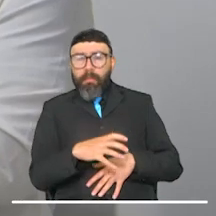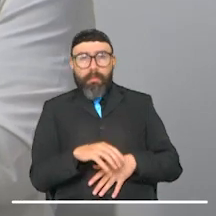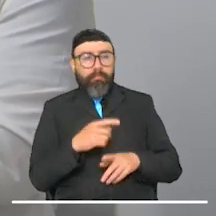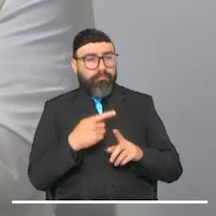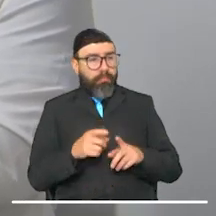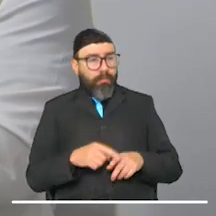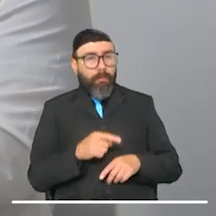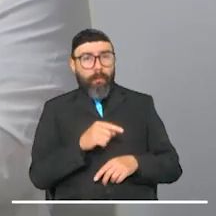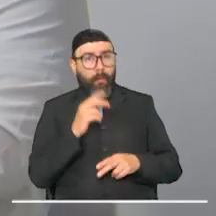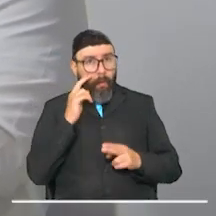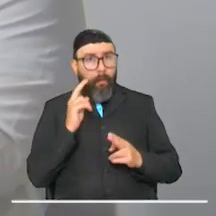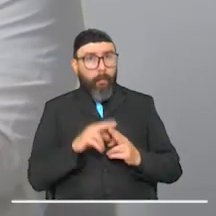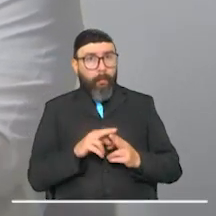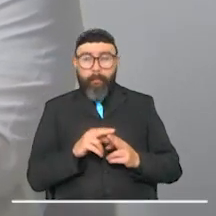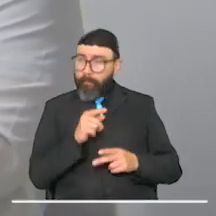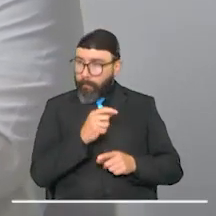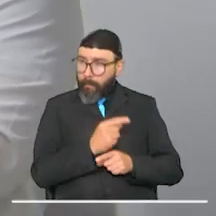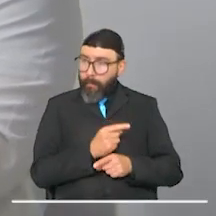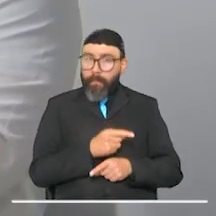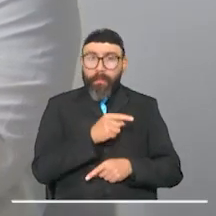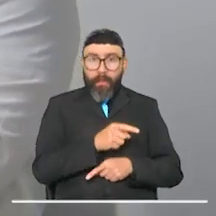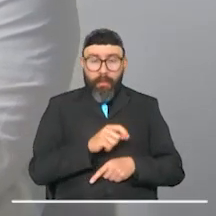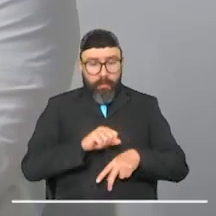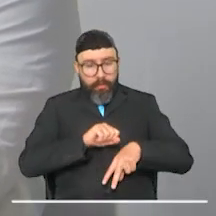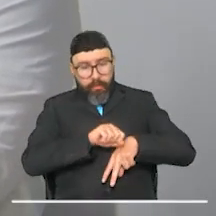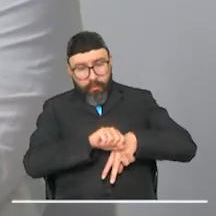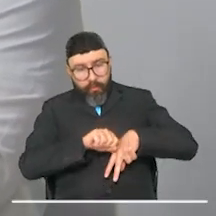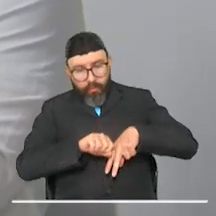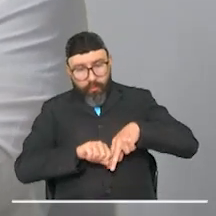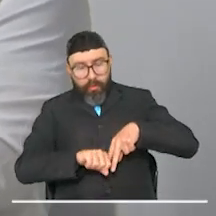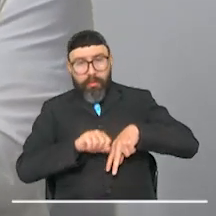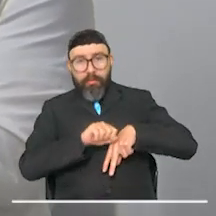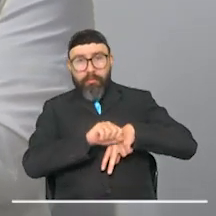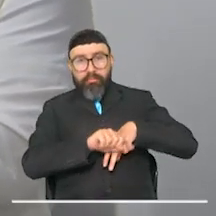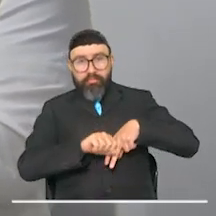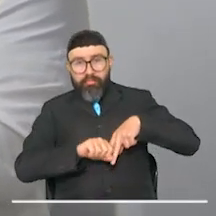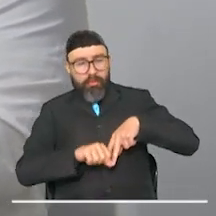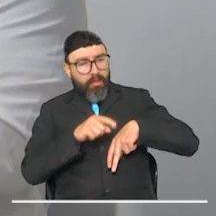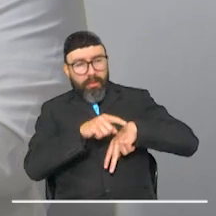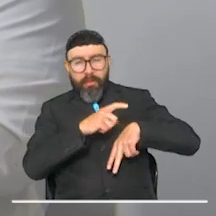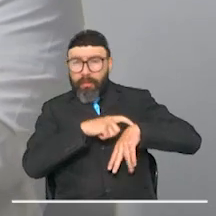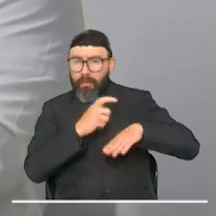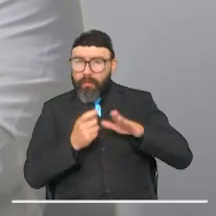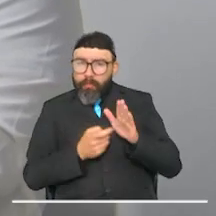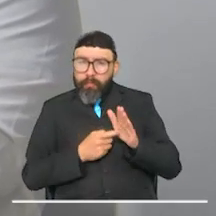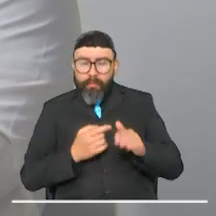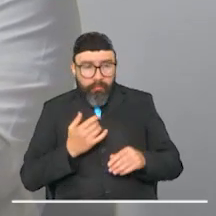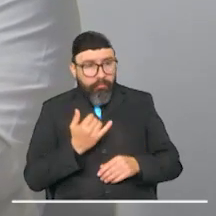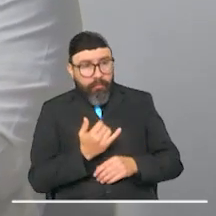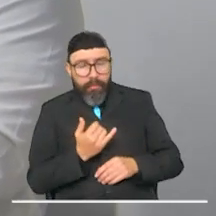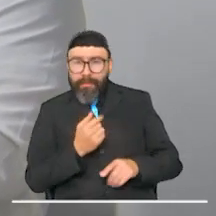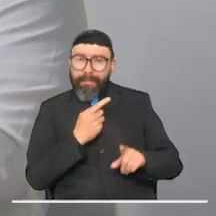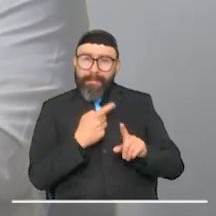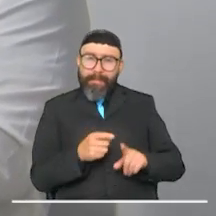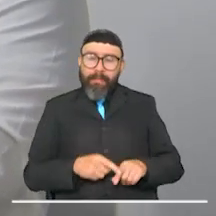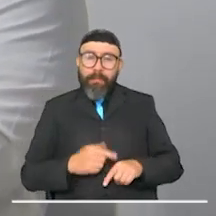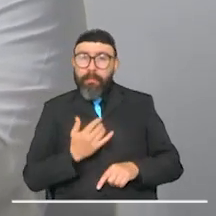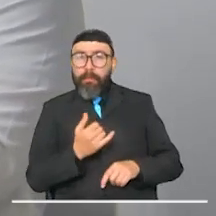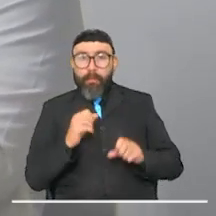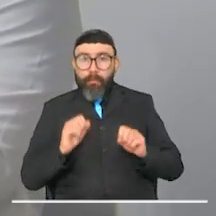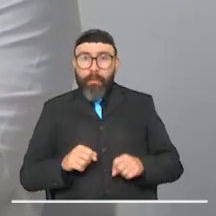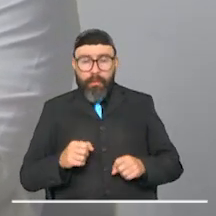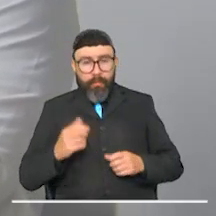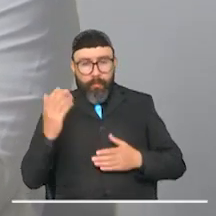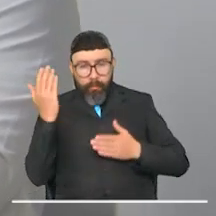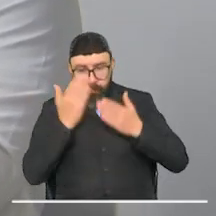los linfáticos de punto de vista geográfico las los las reglas linfáticas o vasos colectores linfáticos pueden ser evaluados